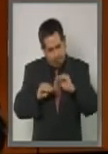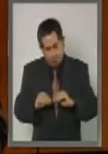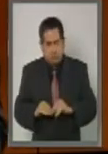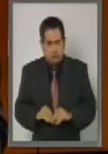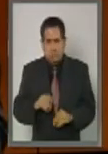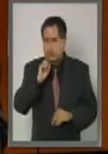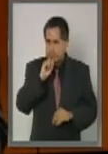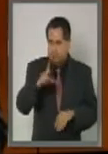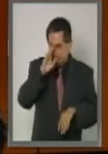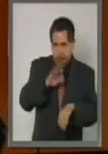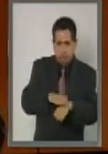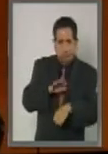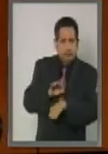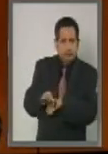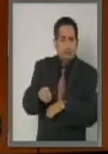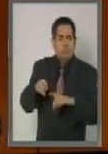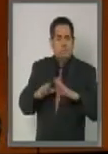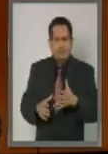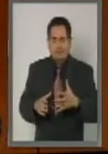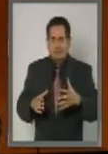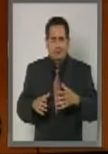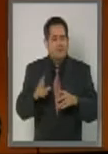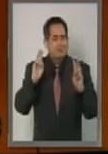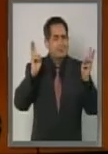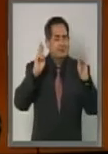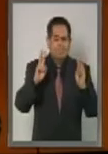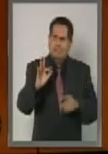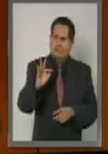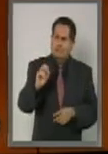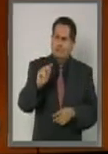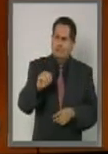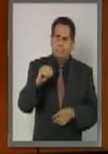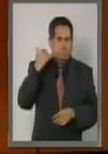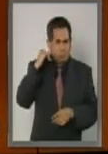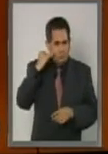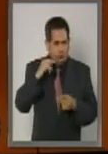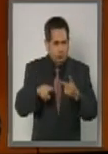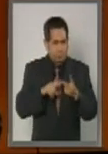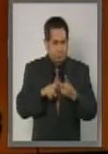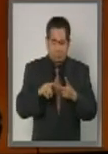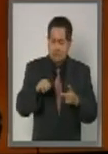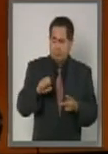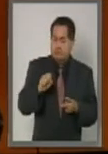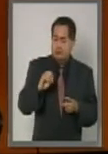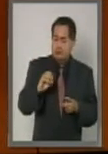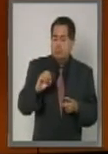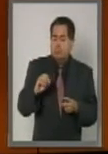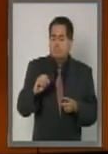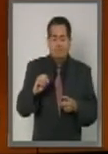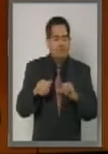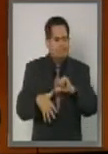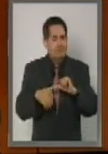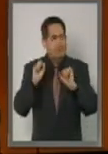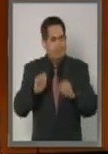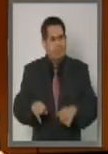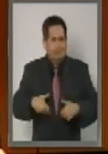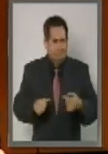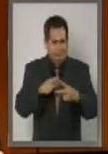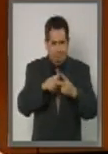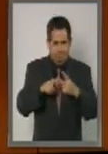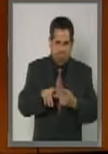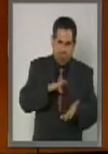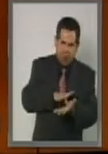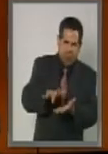de Mesoamérica y el Caribe, el llamado Fondo Yucatán, y la iniciativa Mesoamérica Sin Hambre. Con